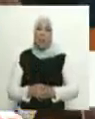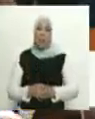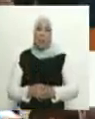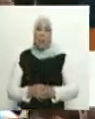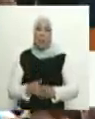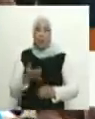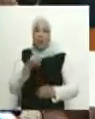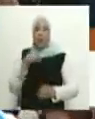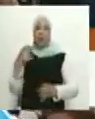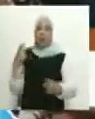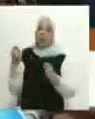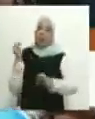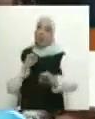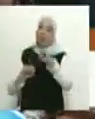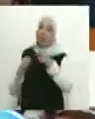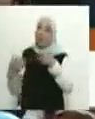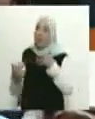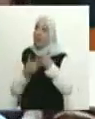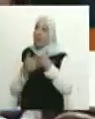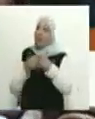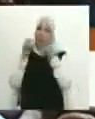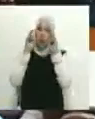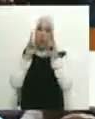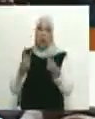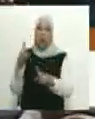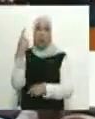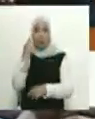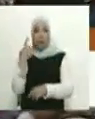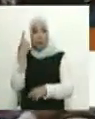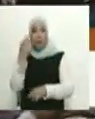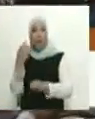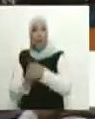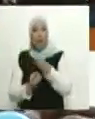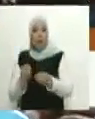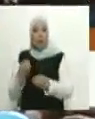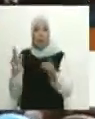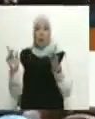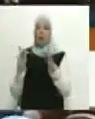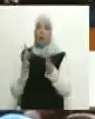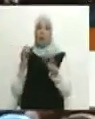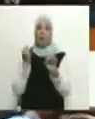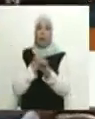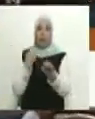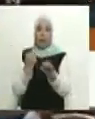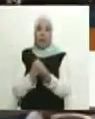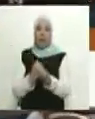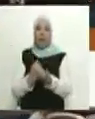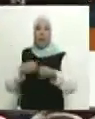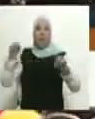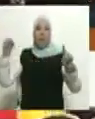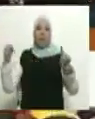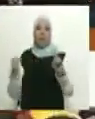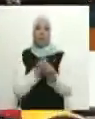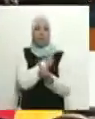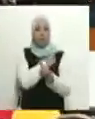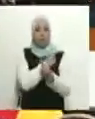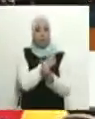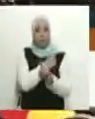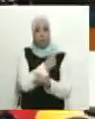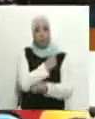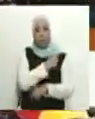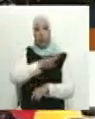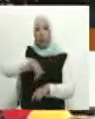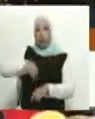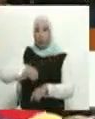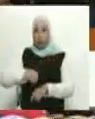Hay que confrontarlos, mirarlos a los ojos y ellos nos van a llamar, ¿sabe cómo nos llaman ellos a nosotros? Los violentos. Nosotros somos